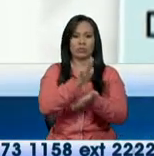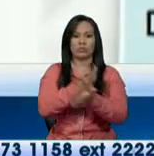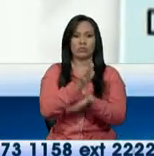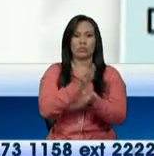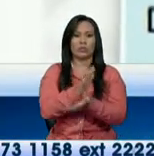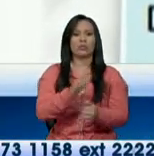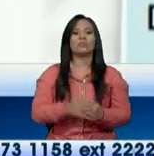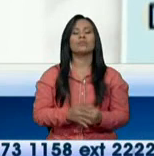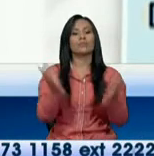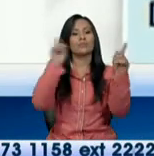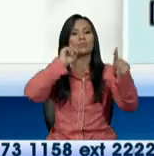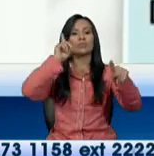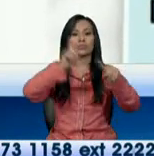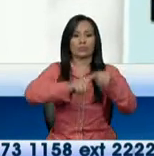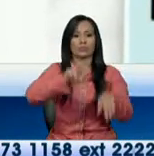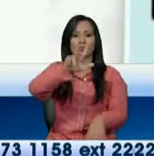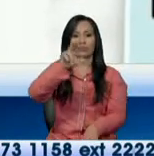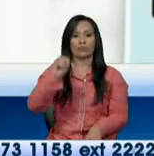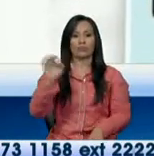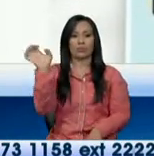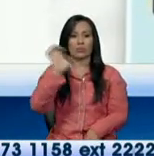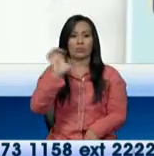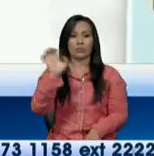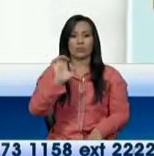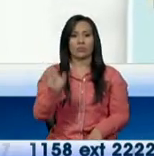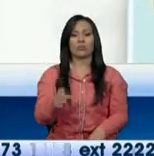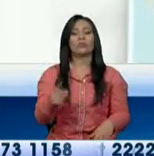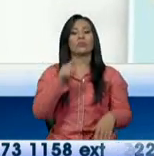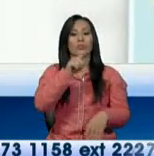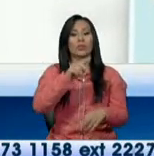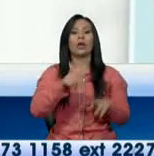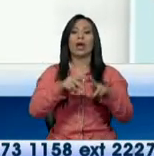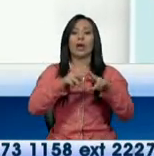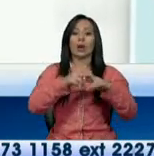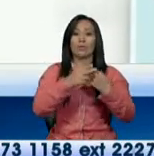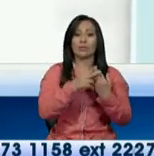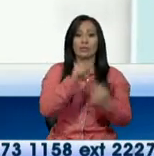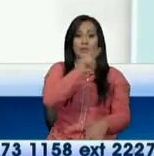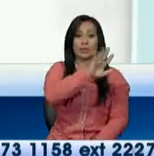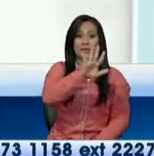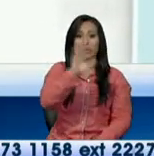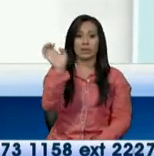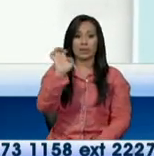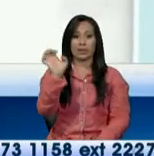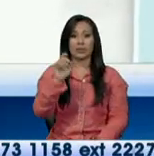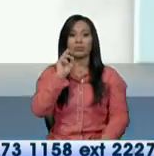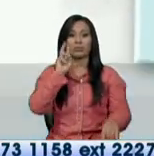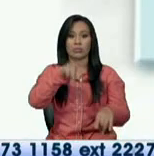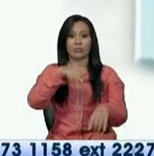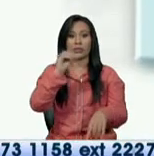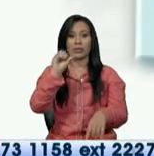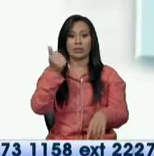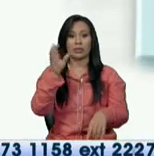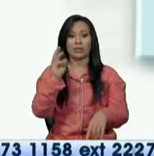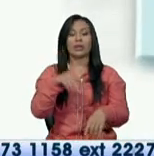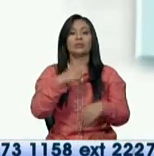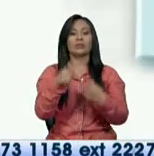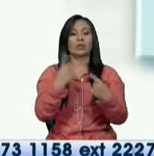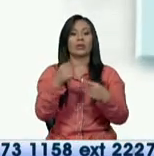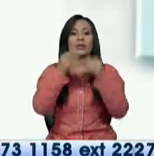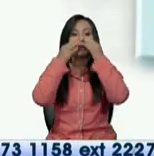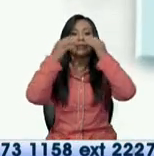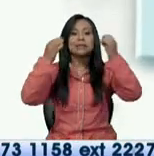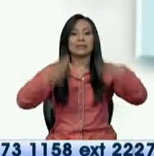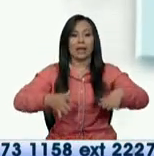tenemos clases hasta el 30 de enero. Entre el 25 y el 30 de enero del 2016 serán los